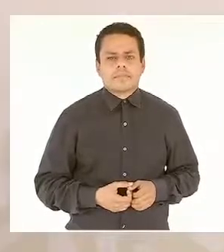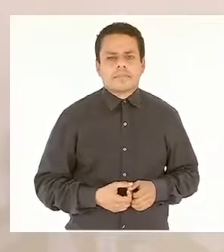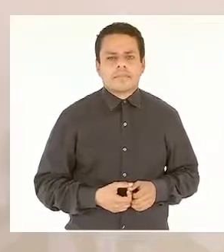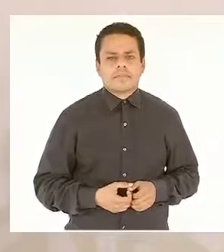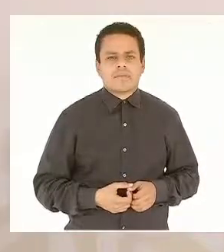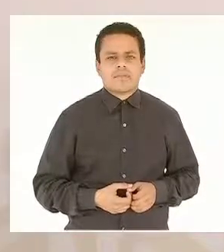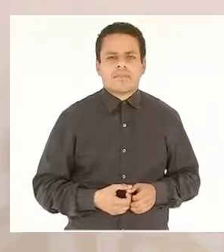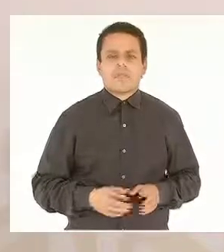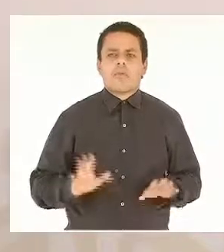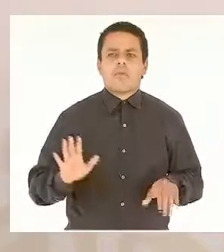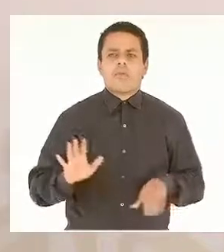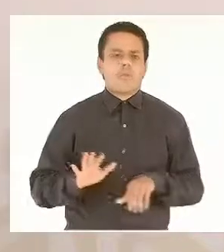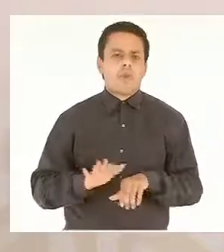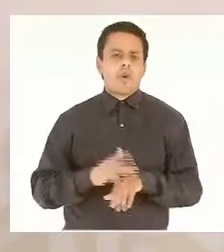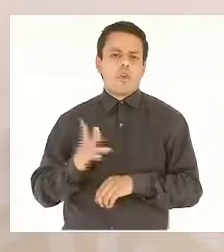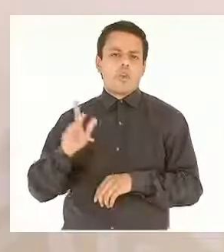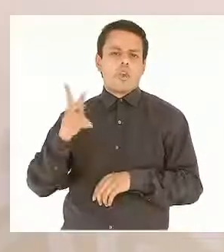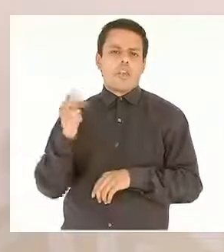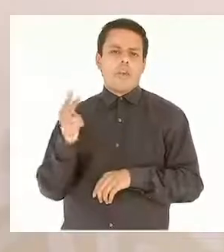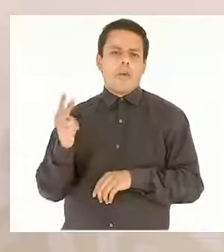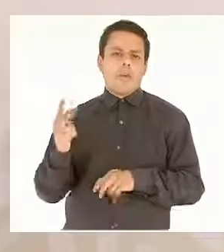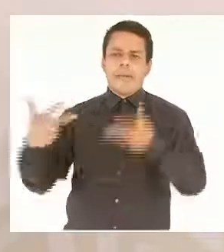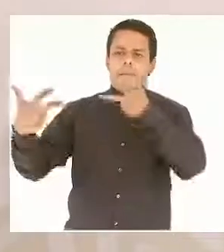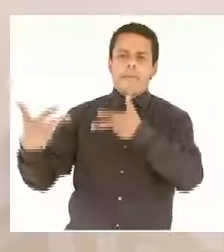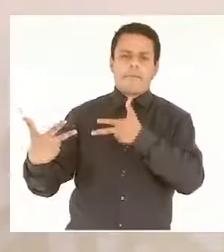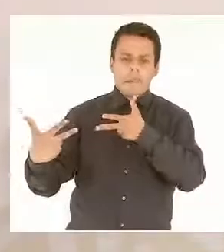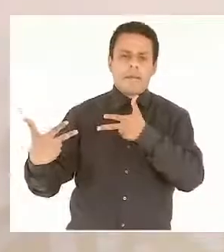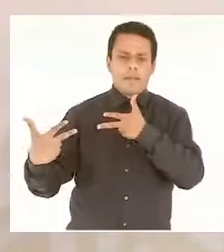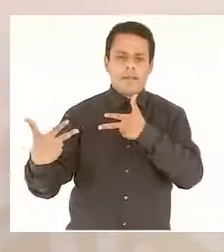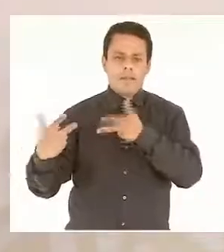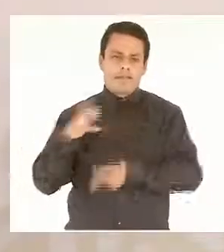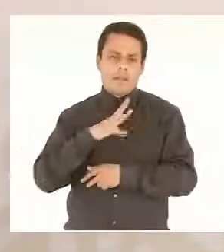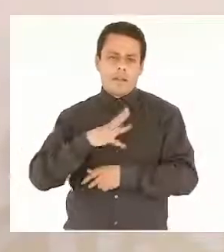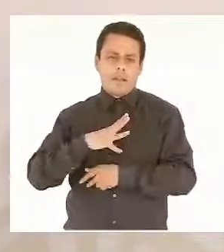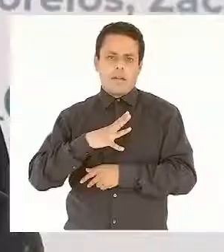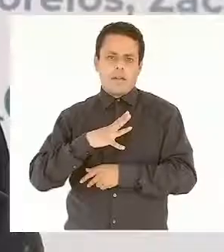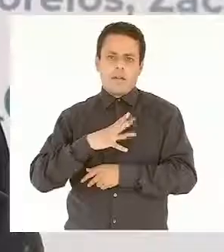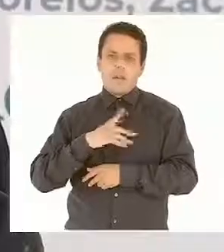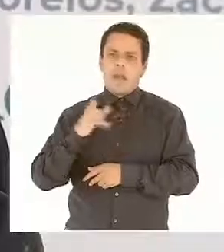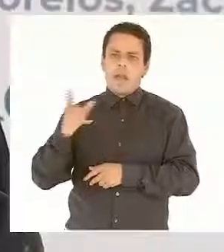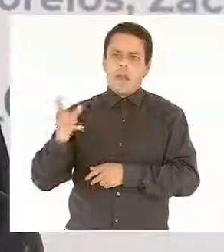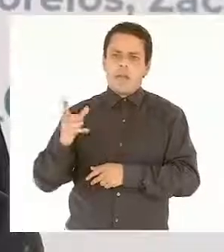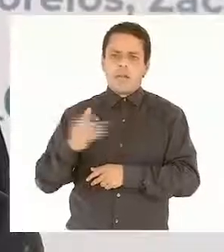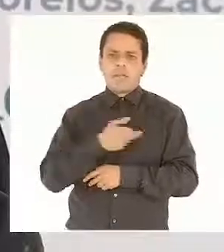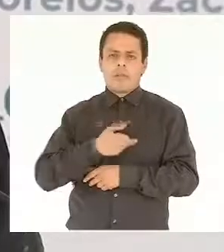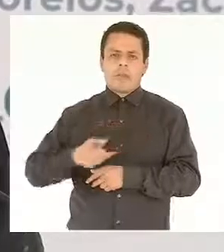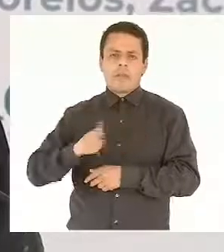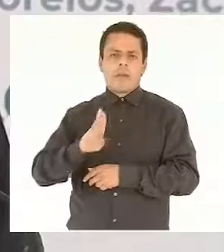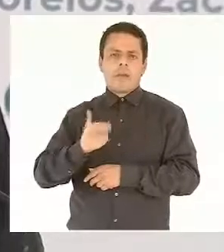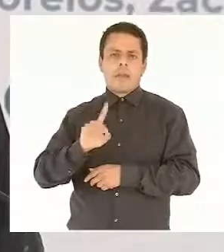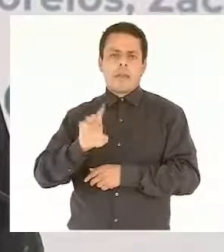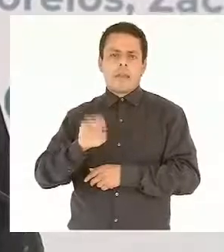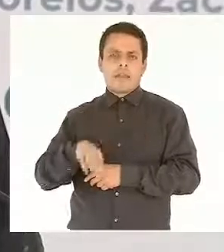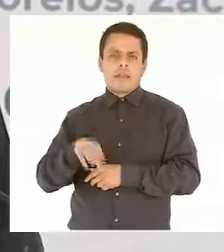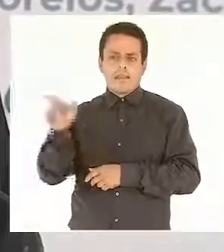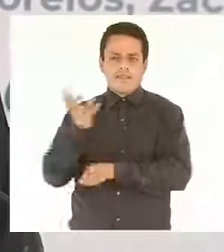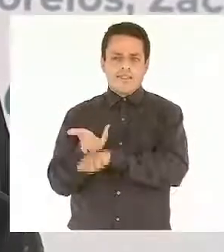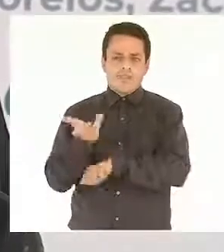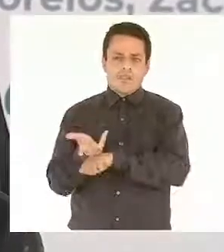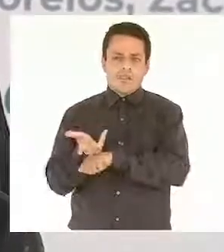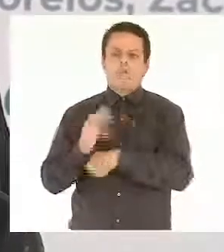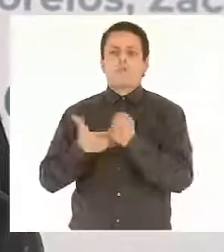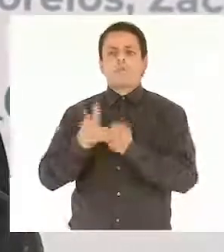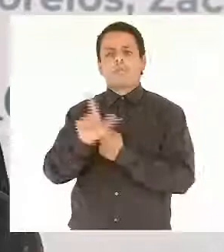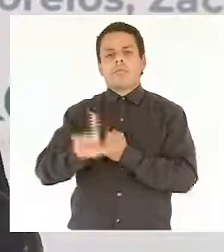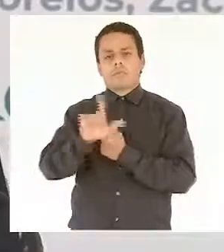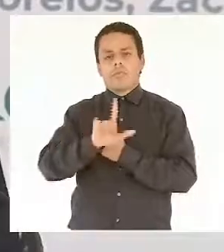televisión, por video, una teleconferencia con el presidente Biden el lunes. Y vamos a